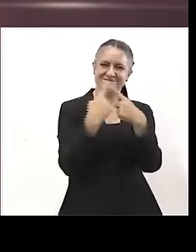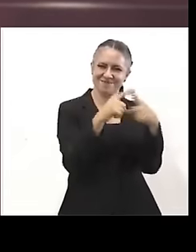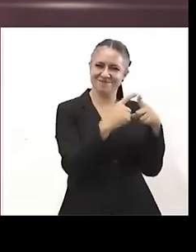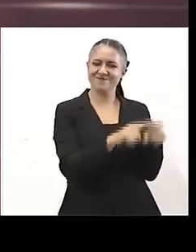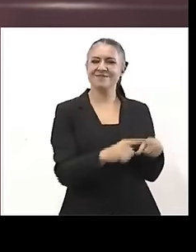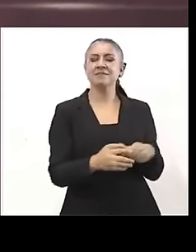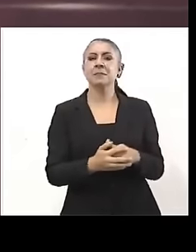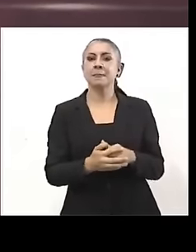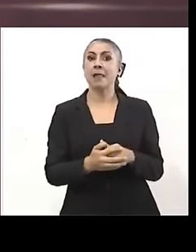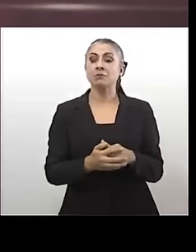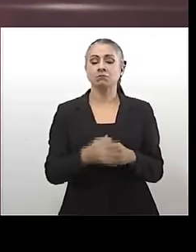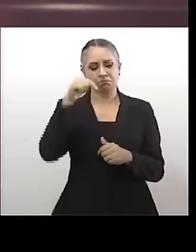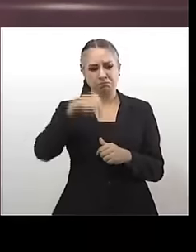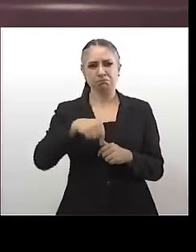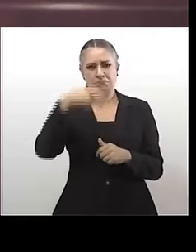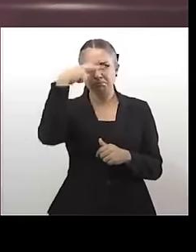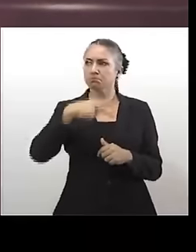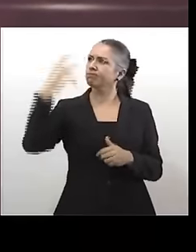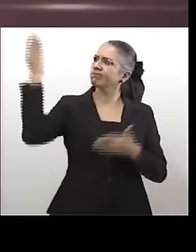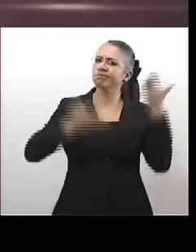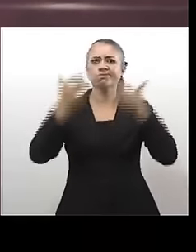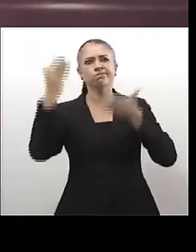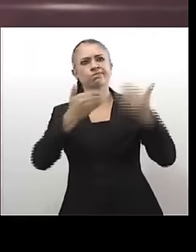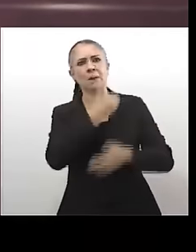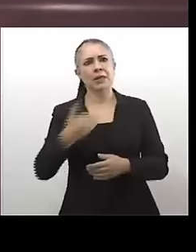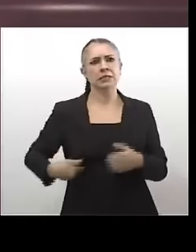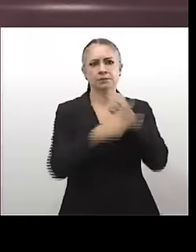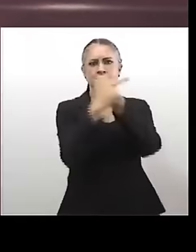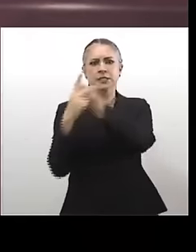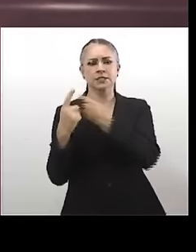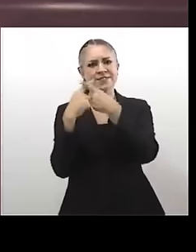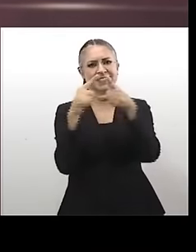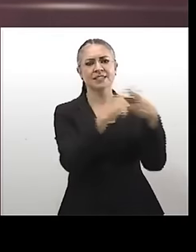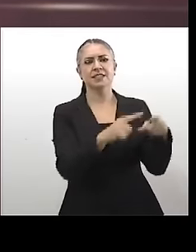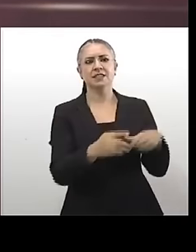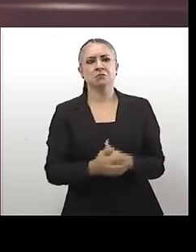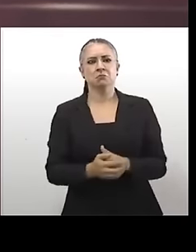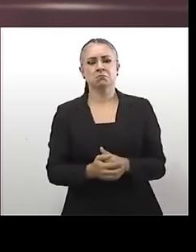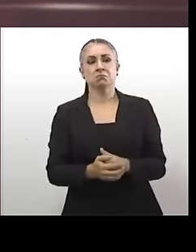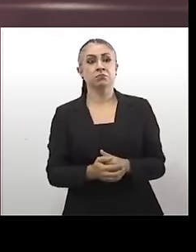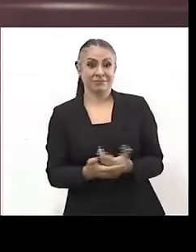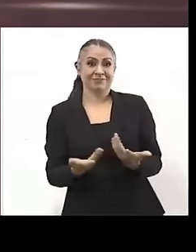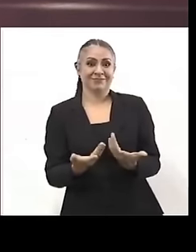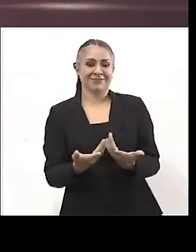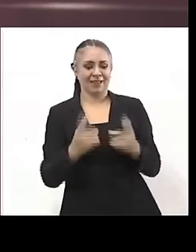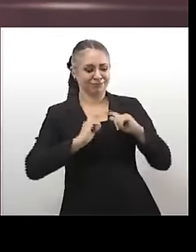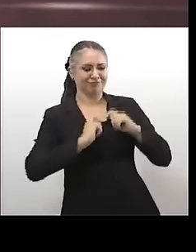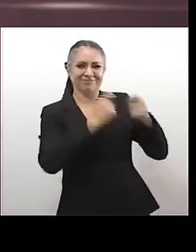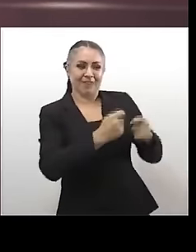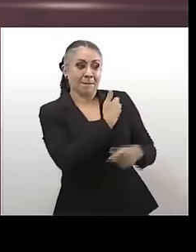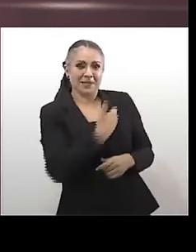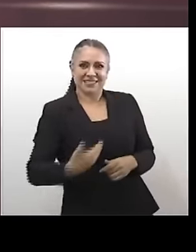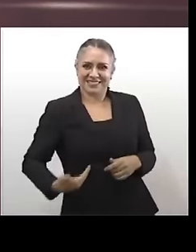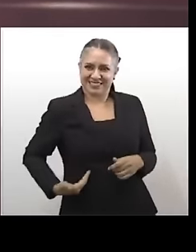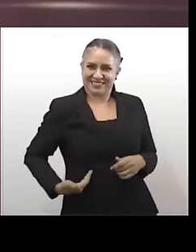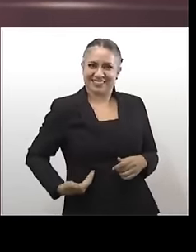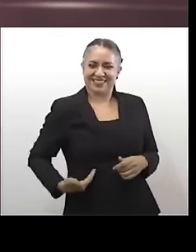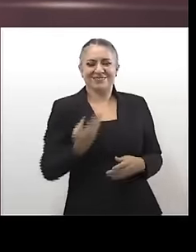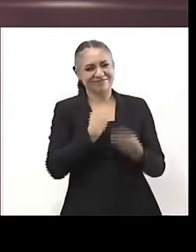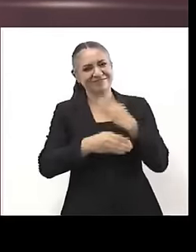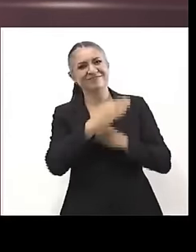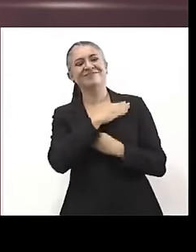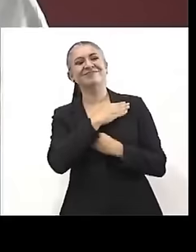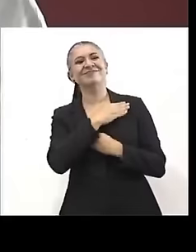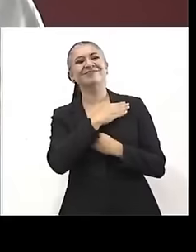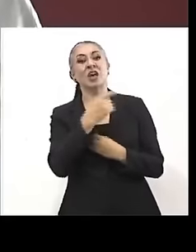que vienen a la toma de posesión de la presidenta Claudia sh Bueno pues ya